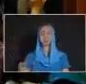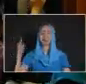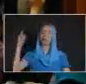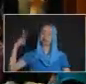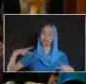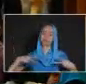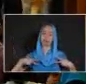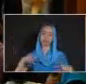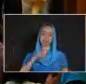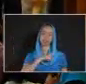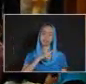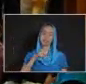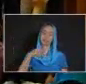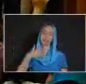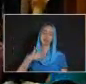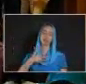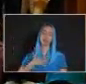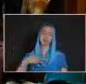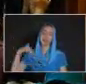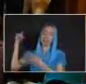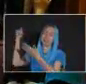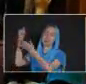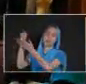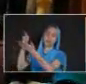pero Él te guardó